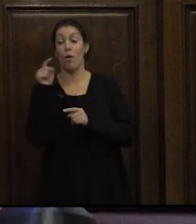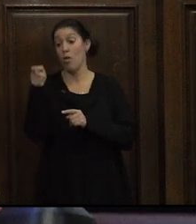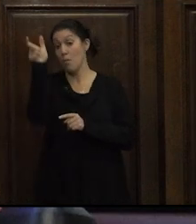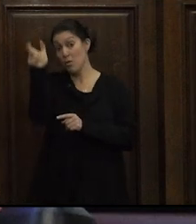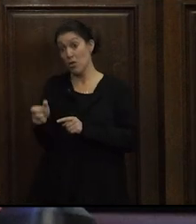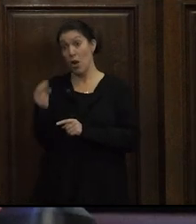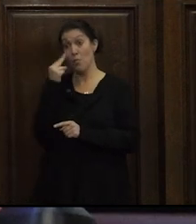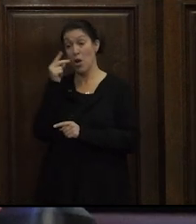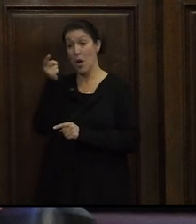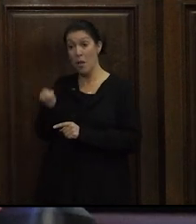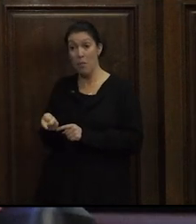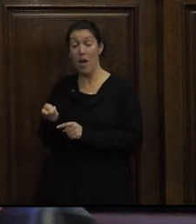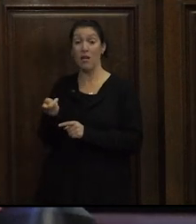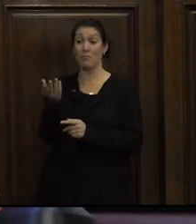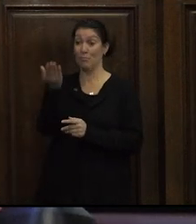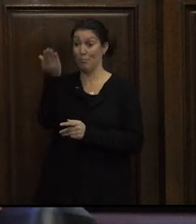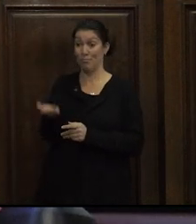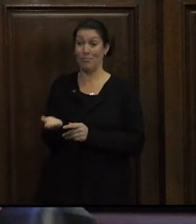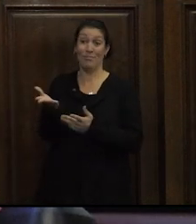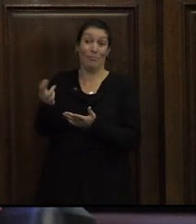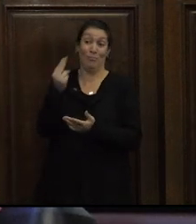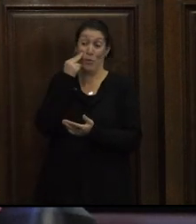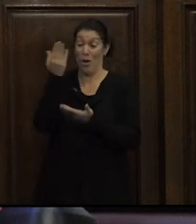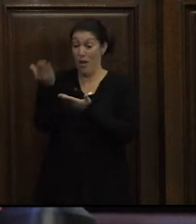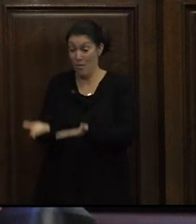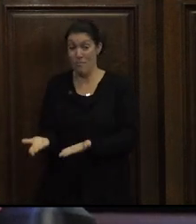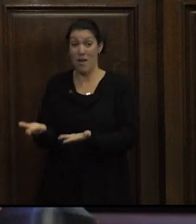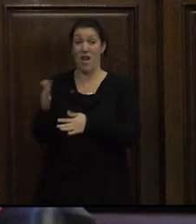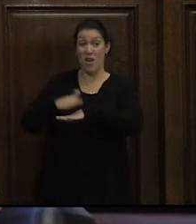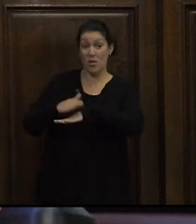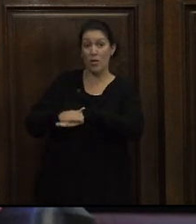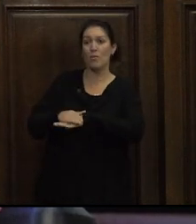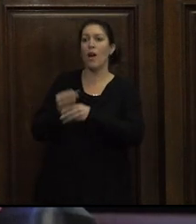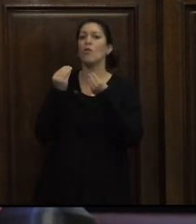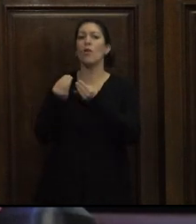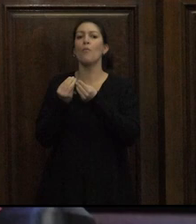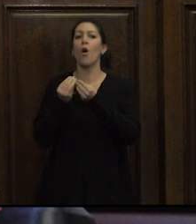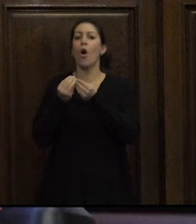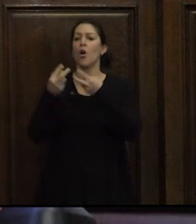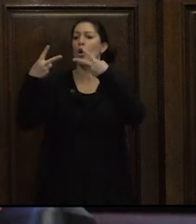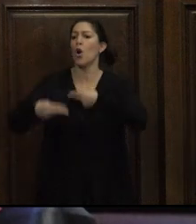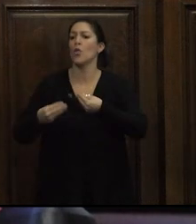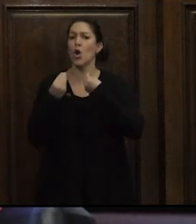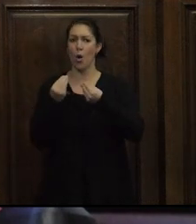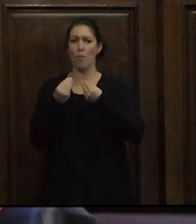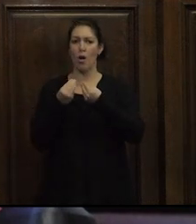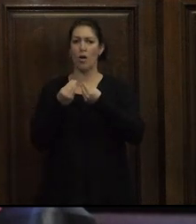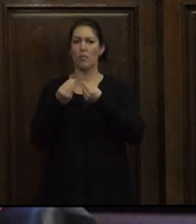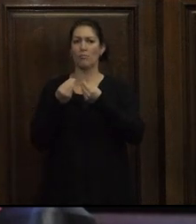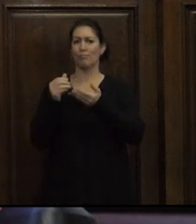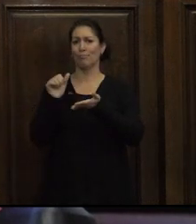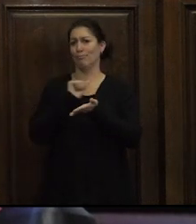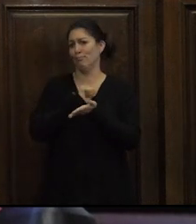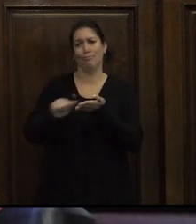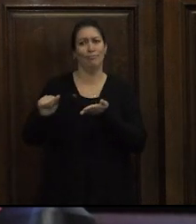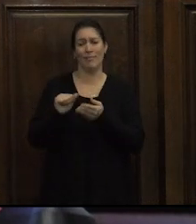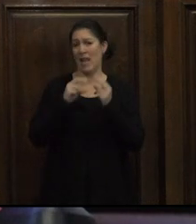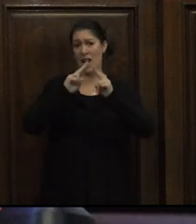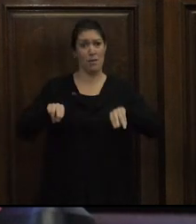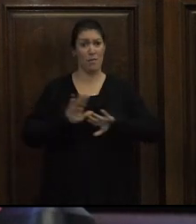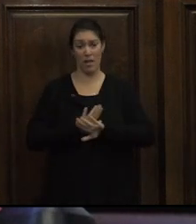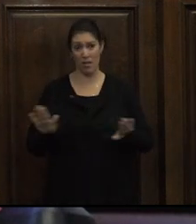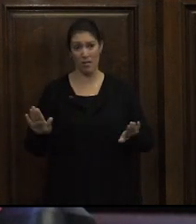es el problema, es tóxico, por lo tanto no hay vuelta que darle, solamente eliminándolo. Entonces